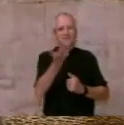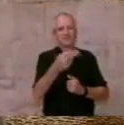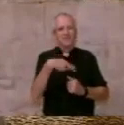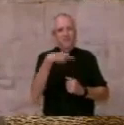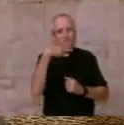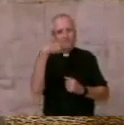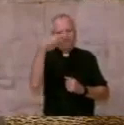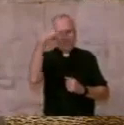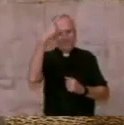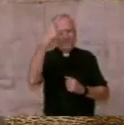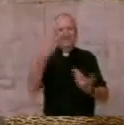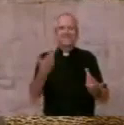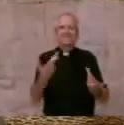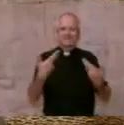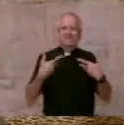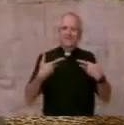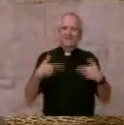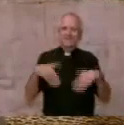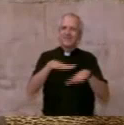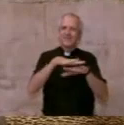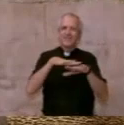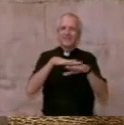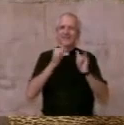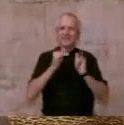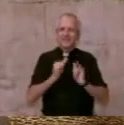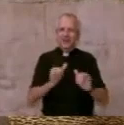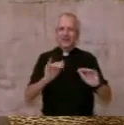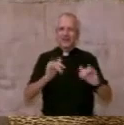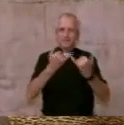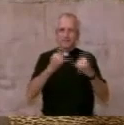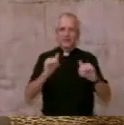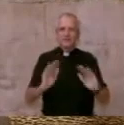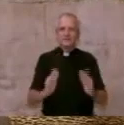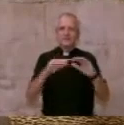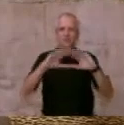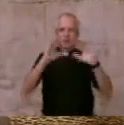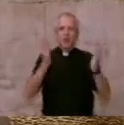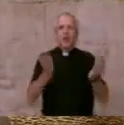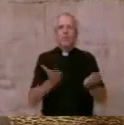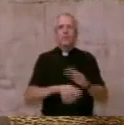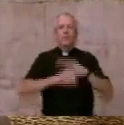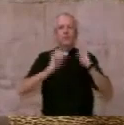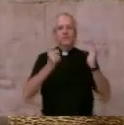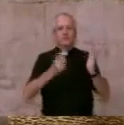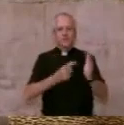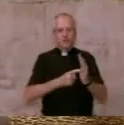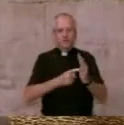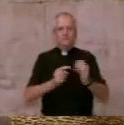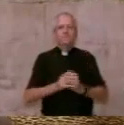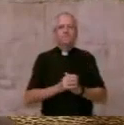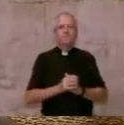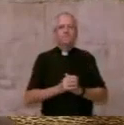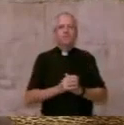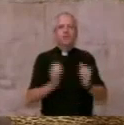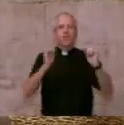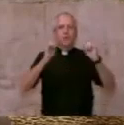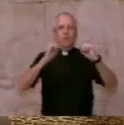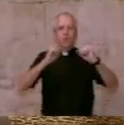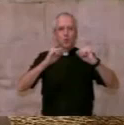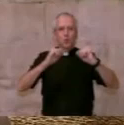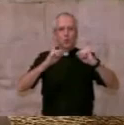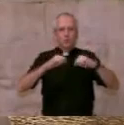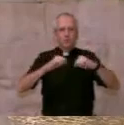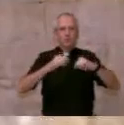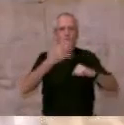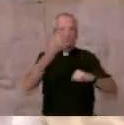Te pedimos, Padre, que esta víctima de reconciliación traiga la paz y la salvación al mundo entero. Confirma en la fe y